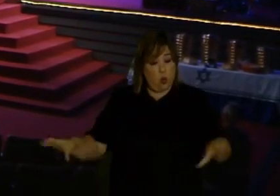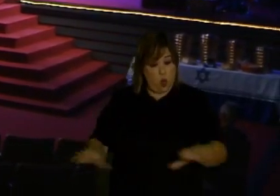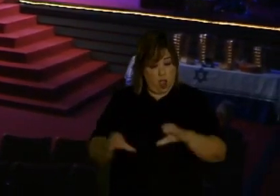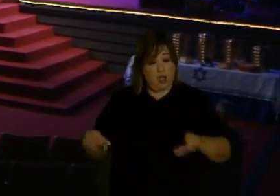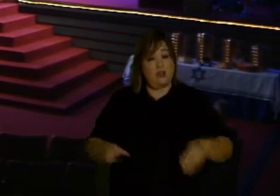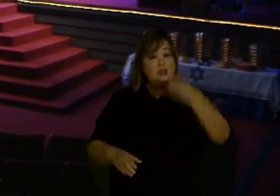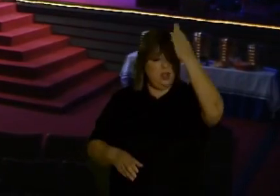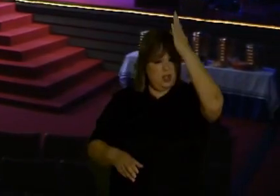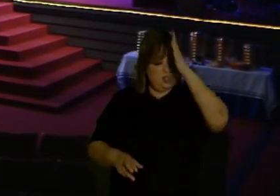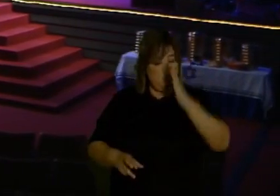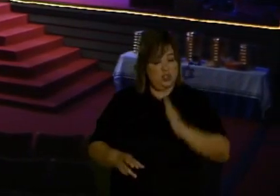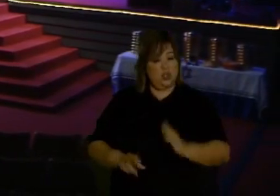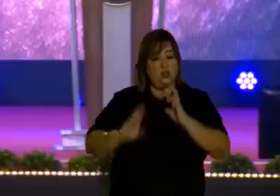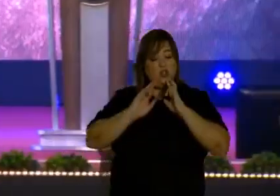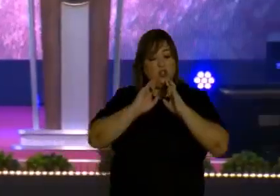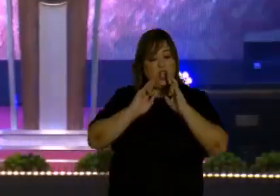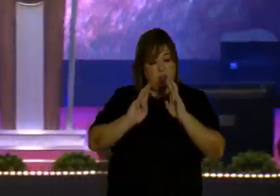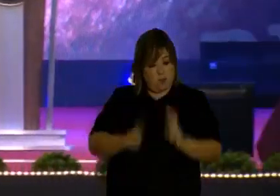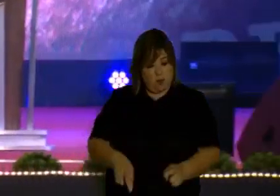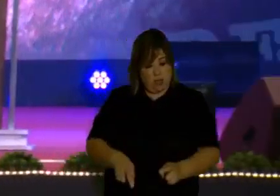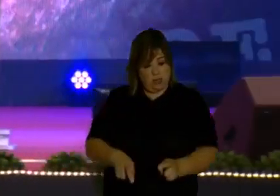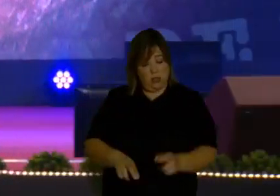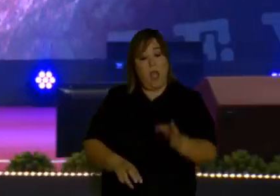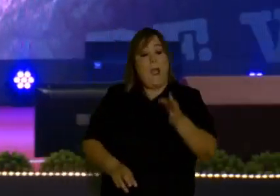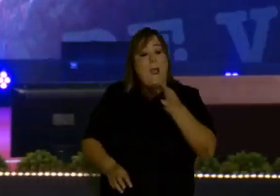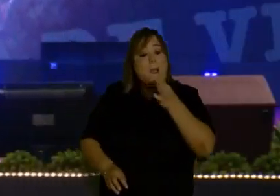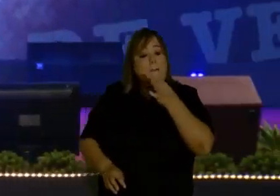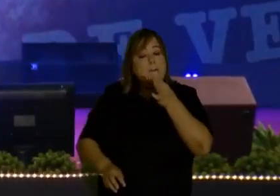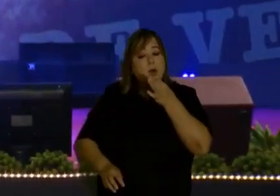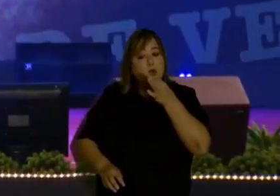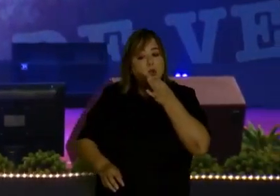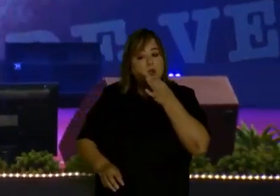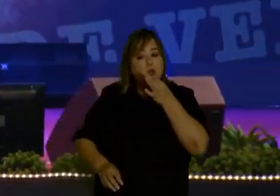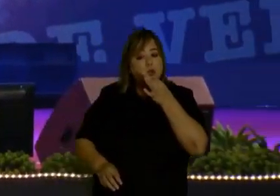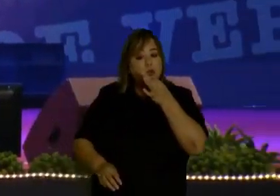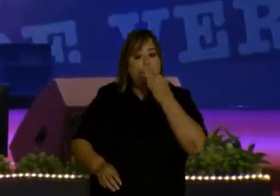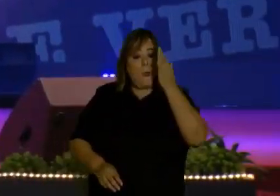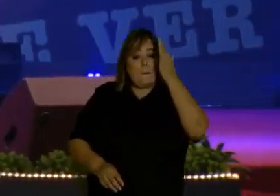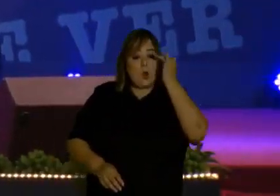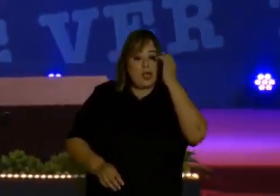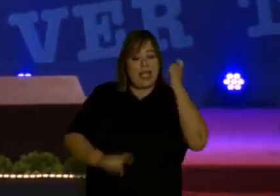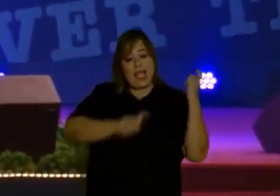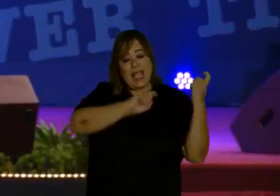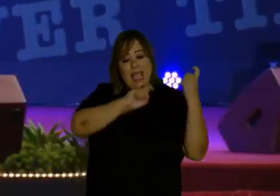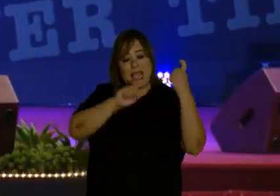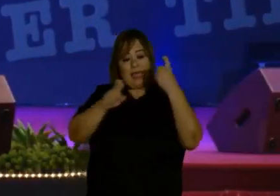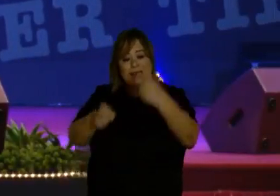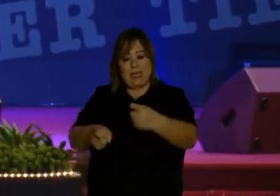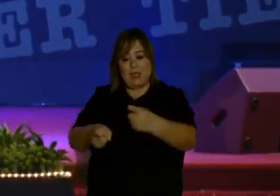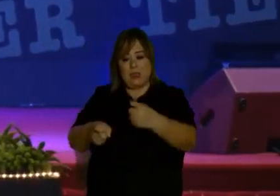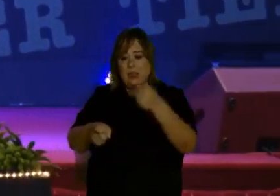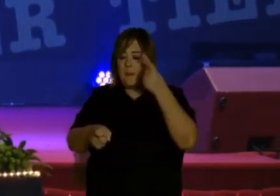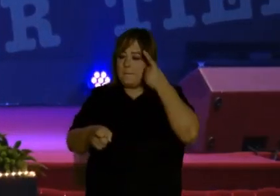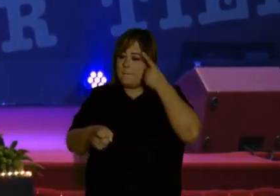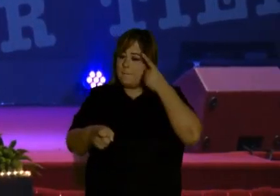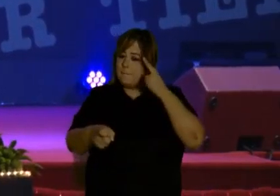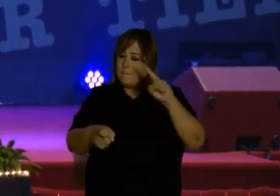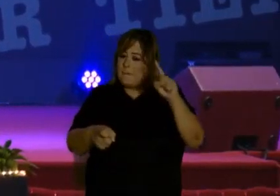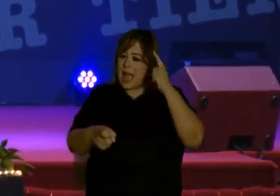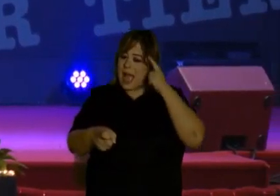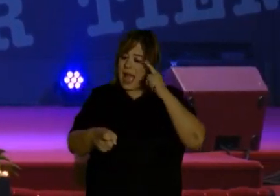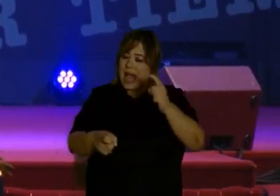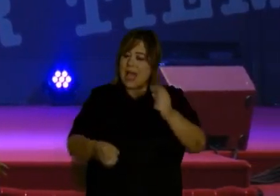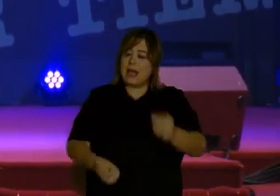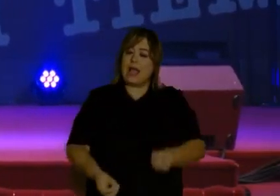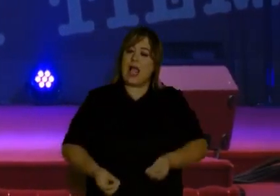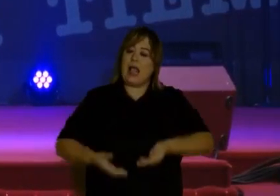Señor dice, he aquí yo vengo pronto y mi galardón conmigo para